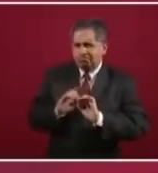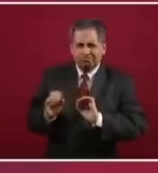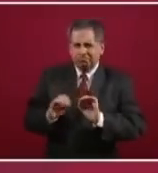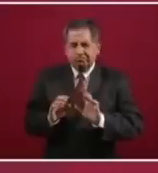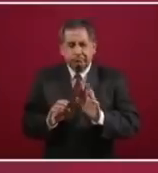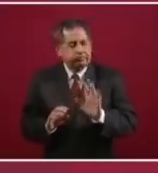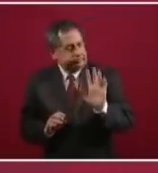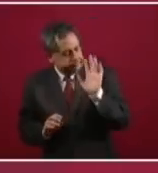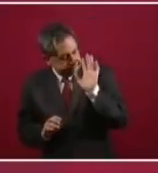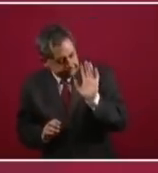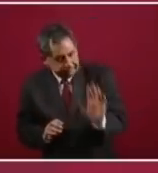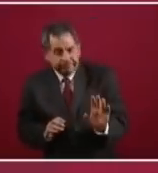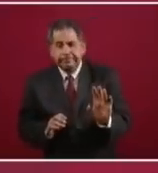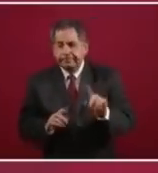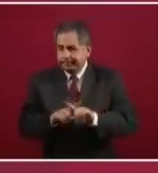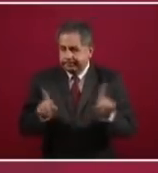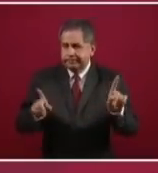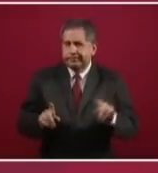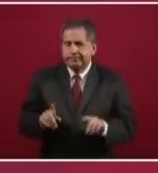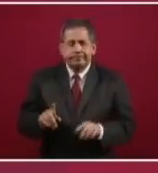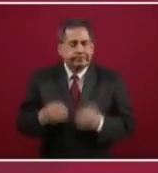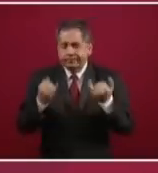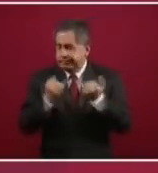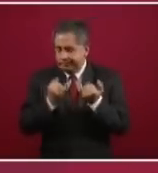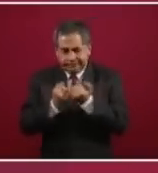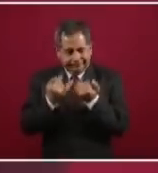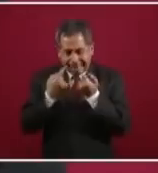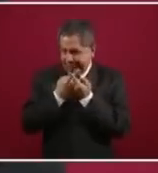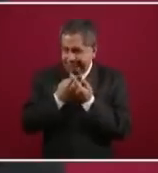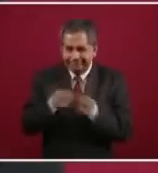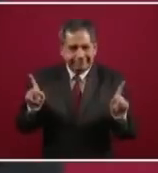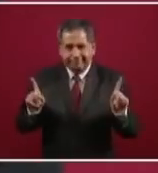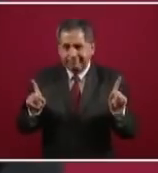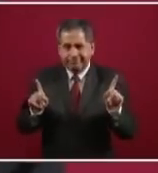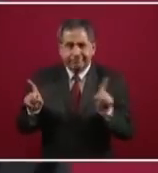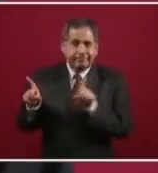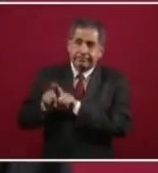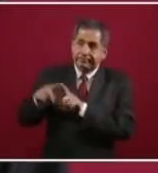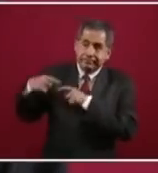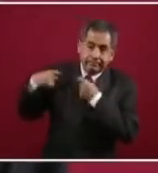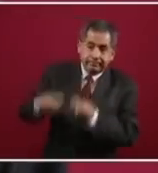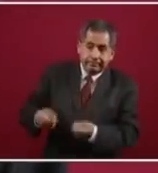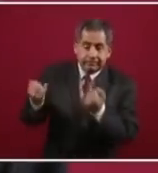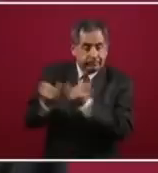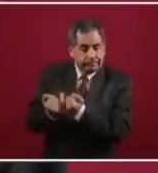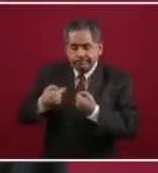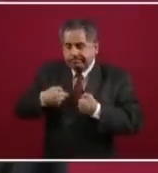más que ya no somos los mismos.